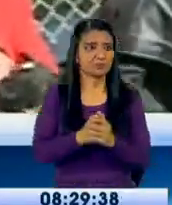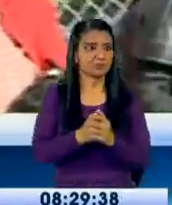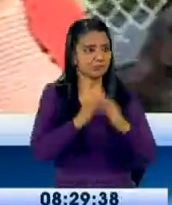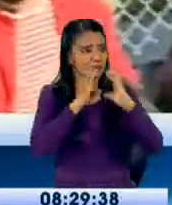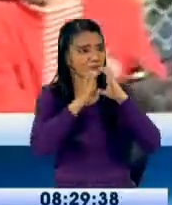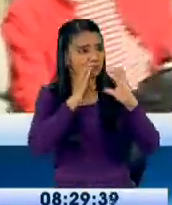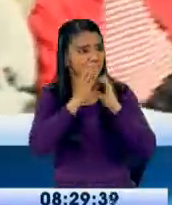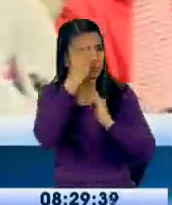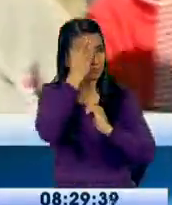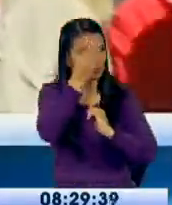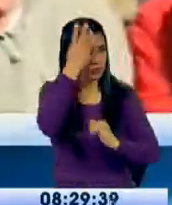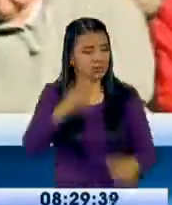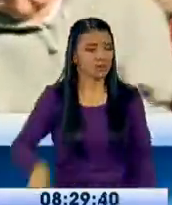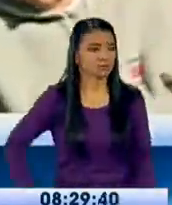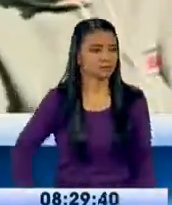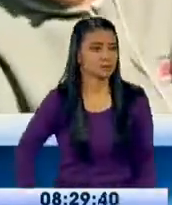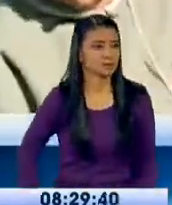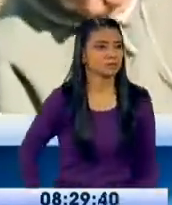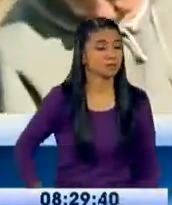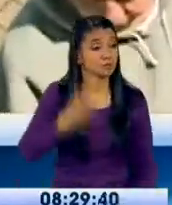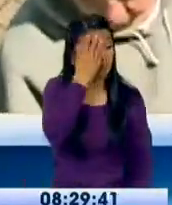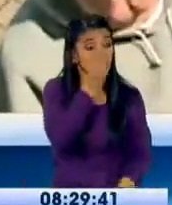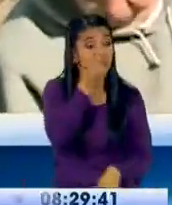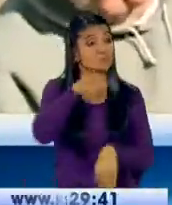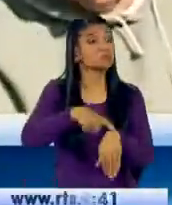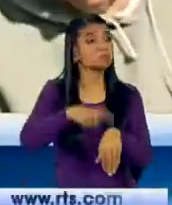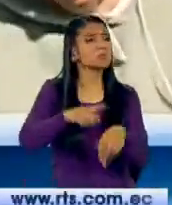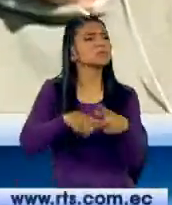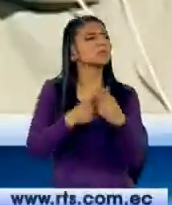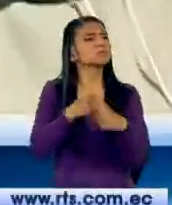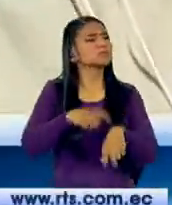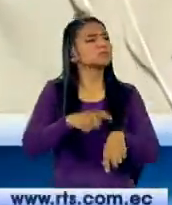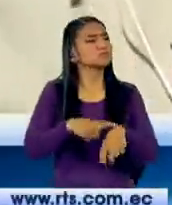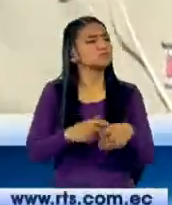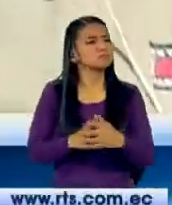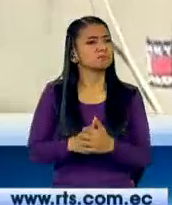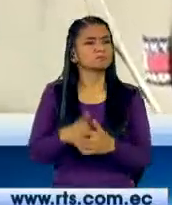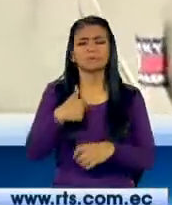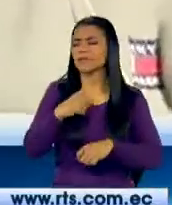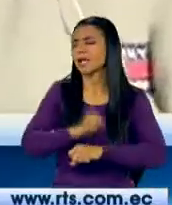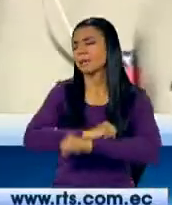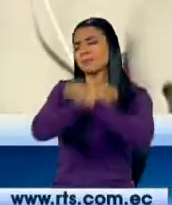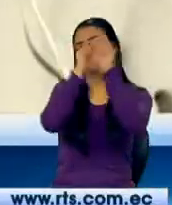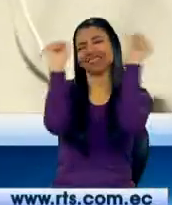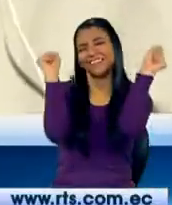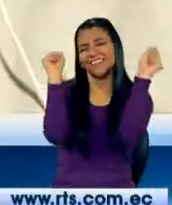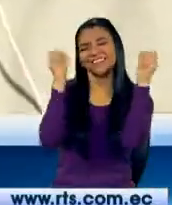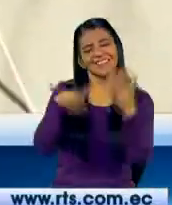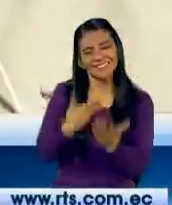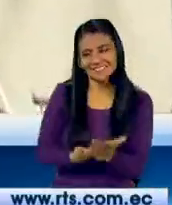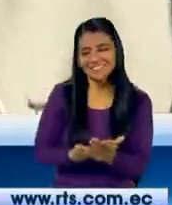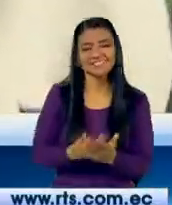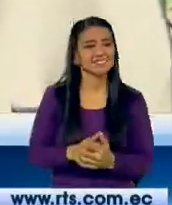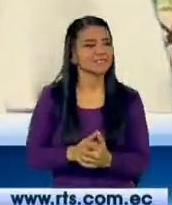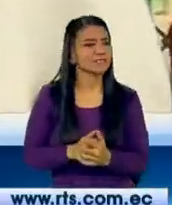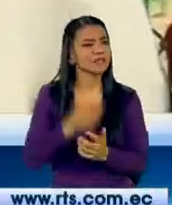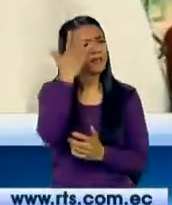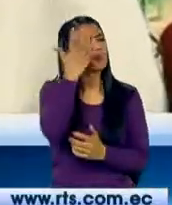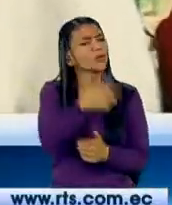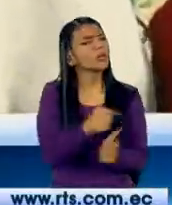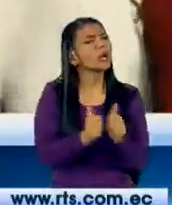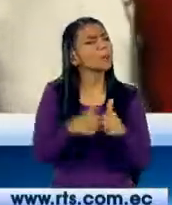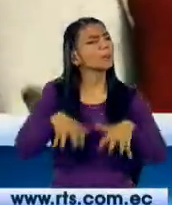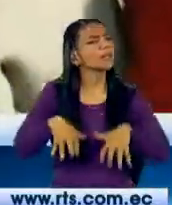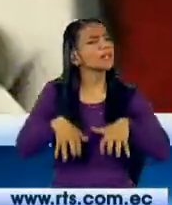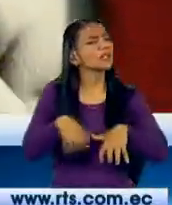gente. Señora, muy buenos días. ¿Desde qué hora usted está aquí? Desde de mañana. Sí. ¿Por qué ha venido con